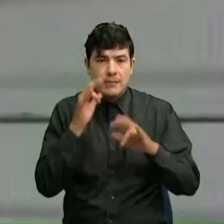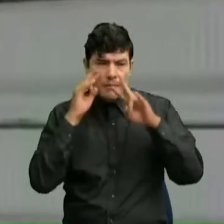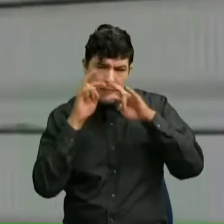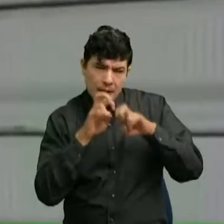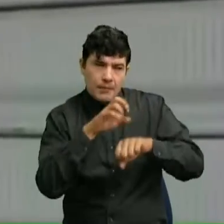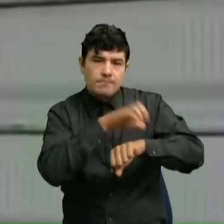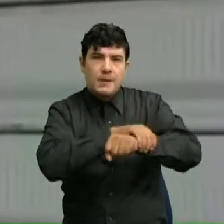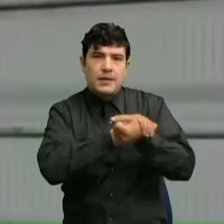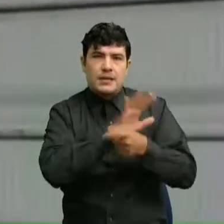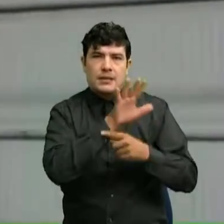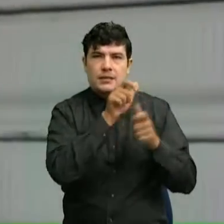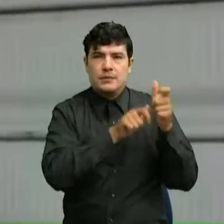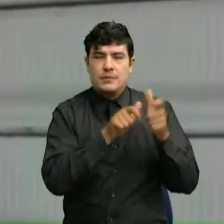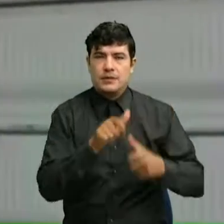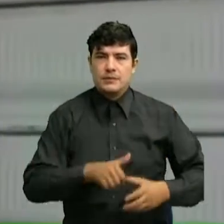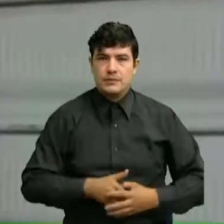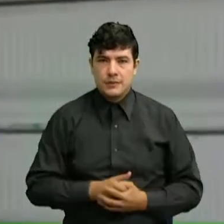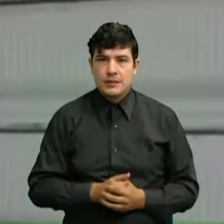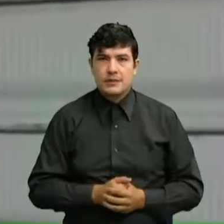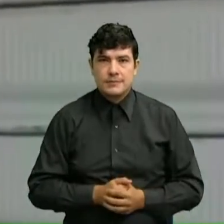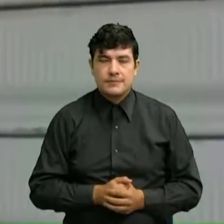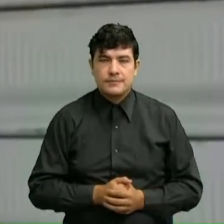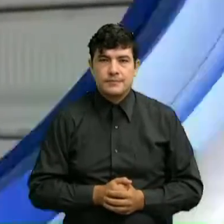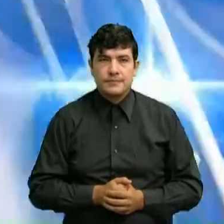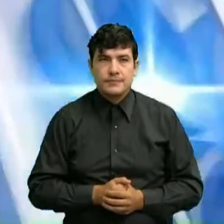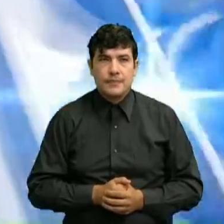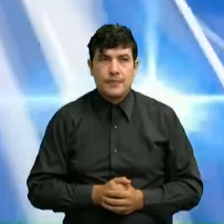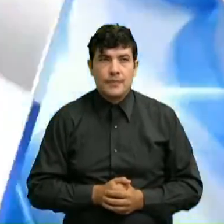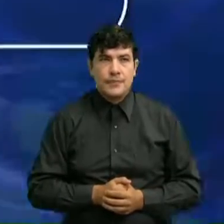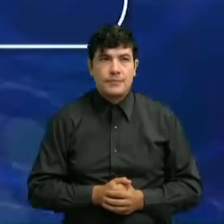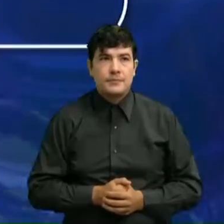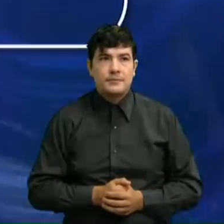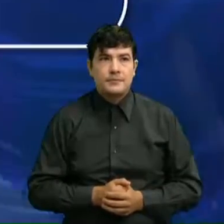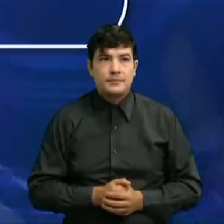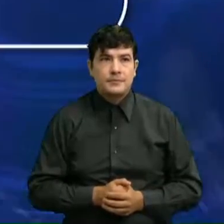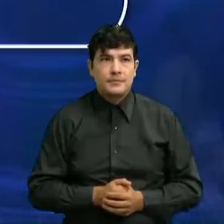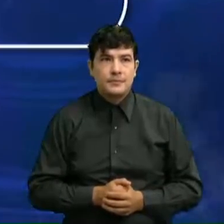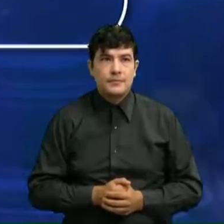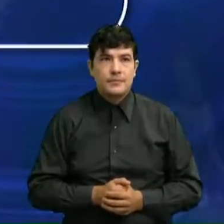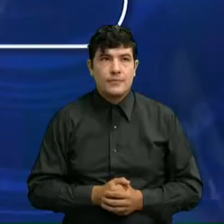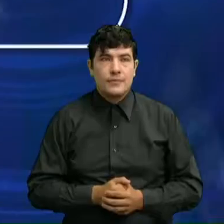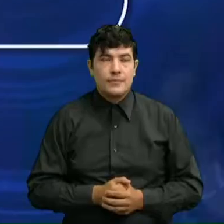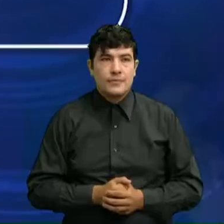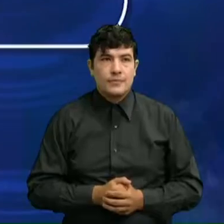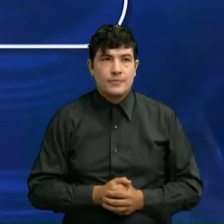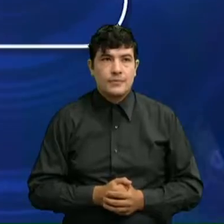personas. El operativo buscaba encontrar falsas vacunas para el COVID-19.